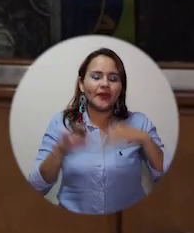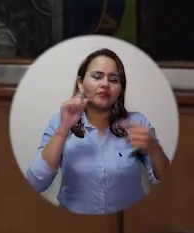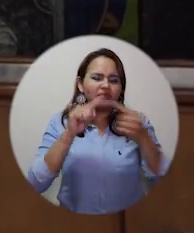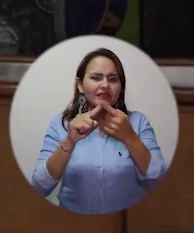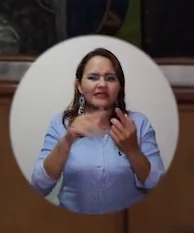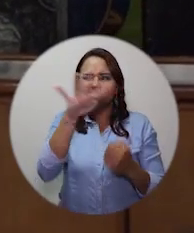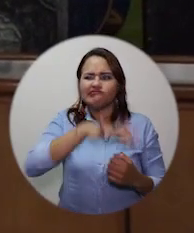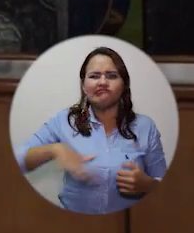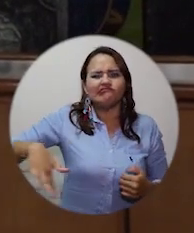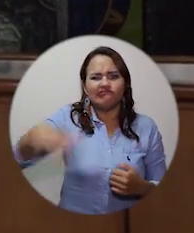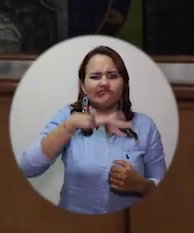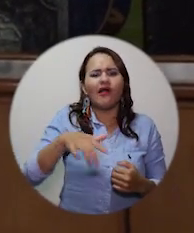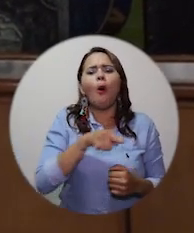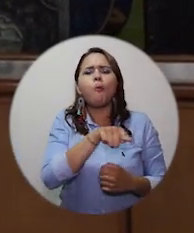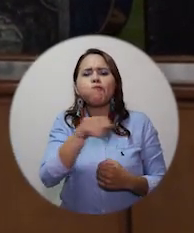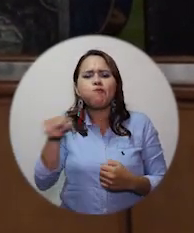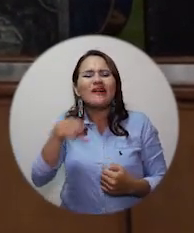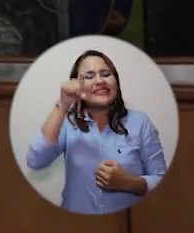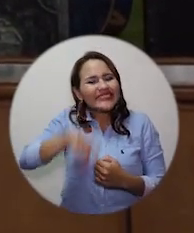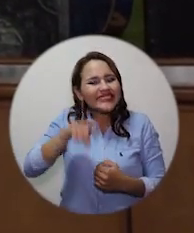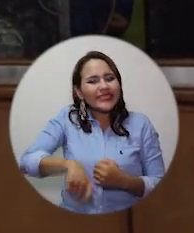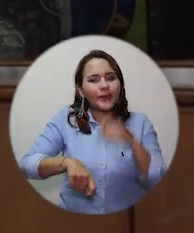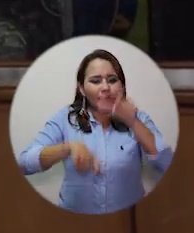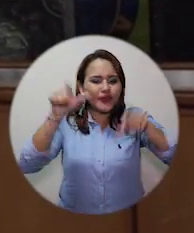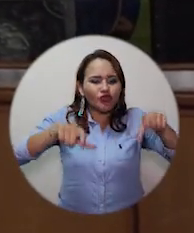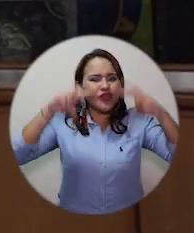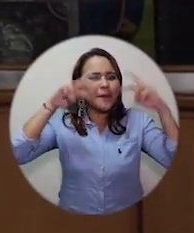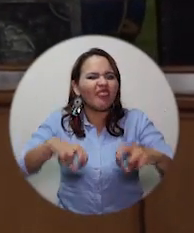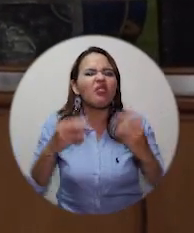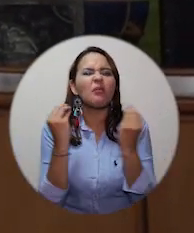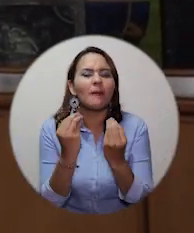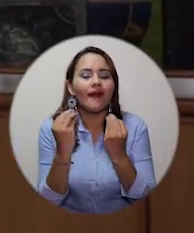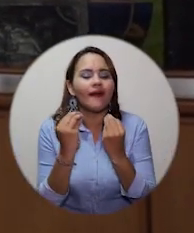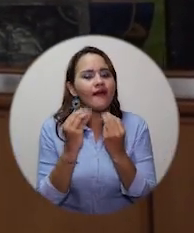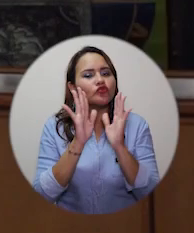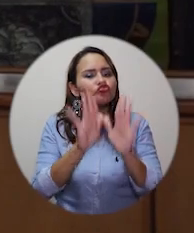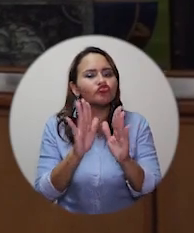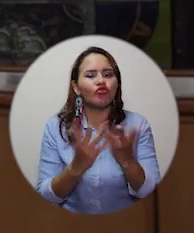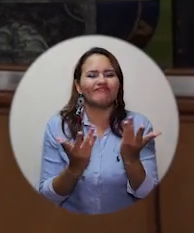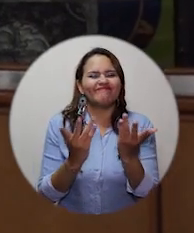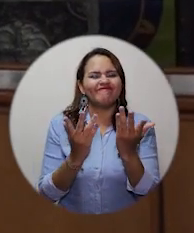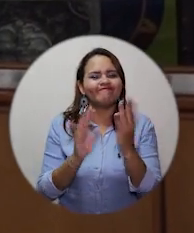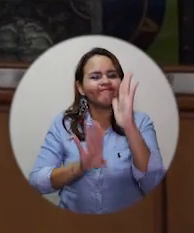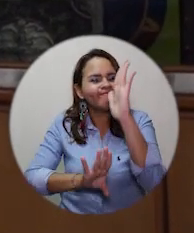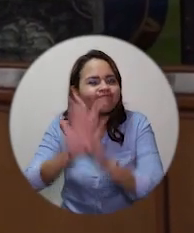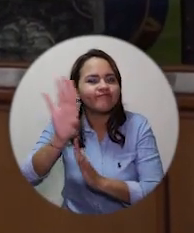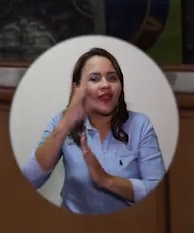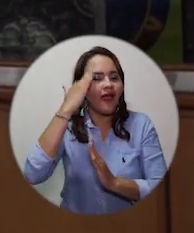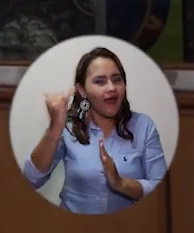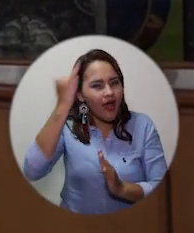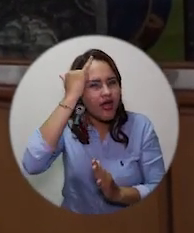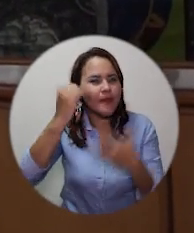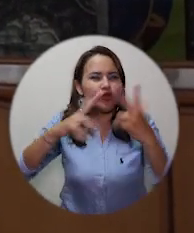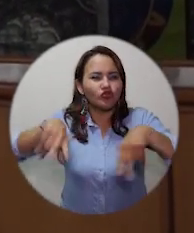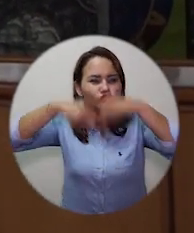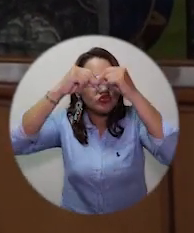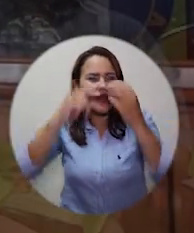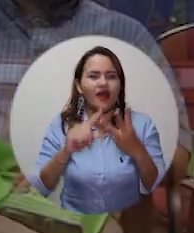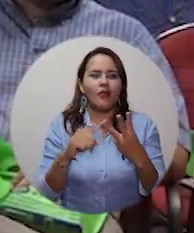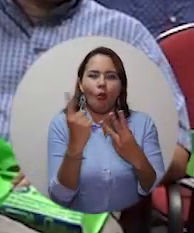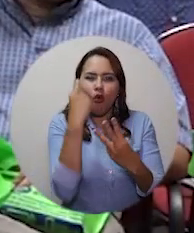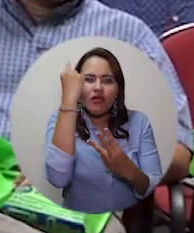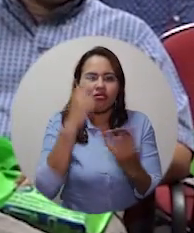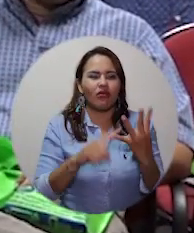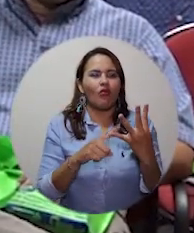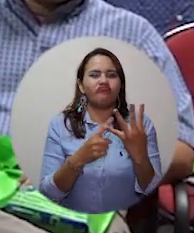que requieren, estos investigadores para aportar al desarrollo académico, pero también social, político y